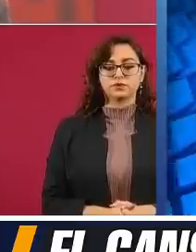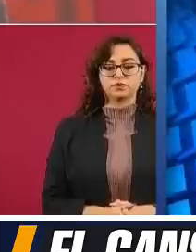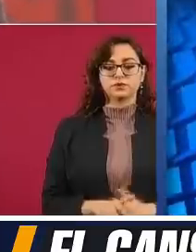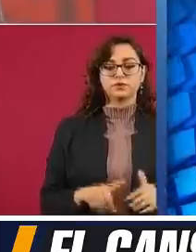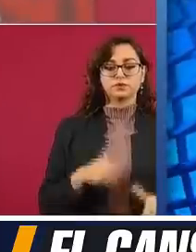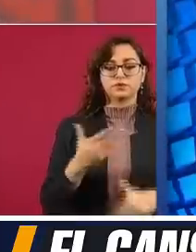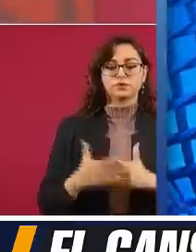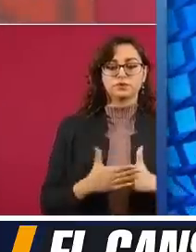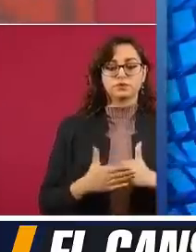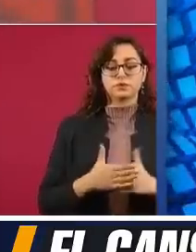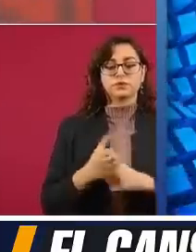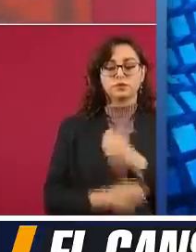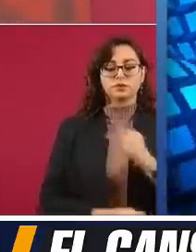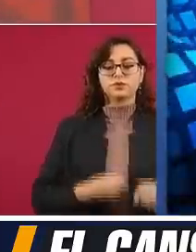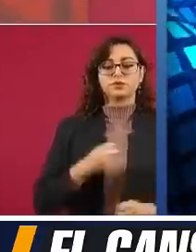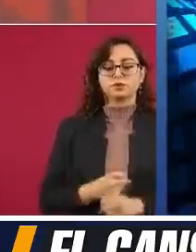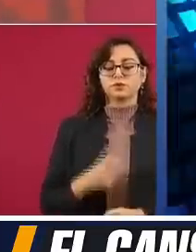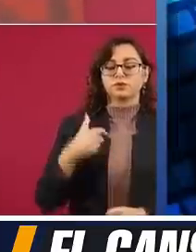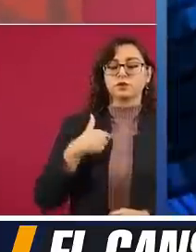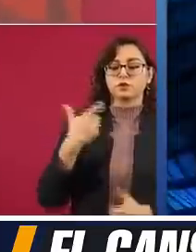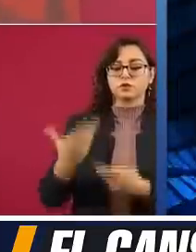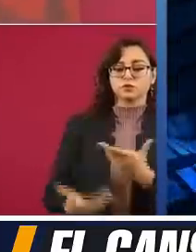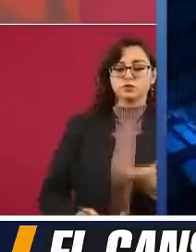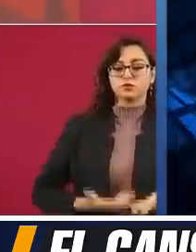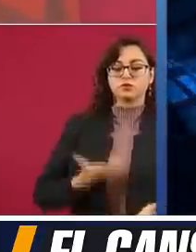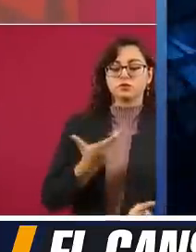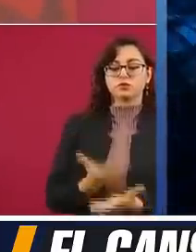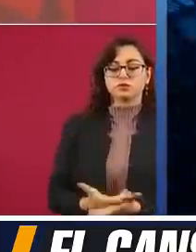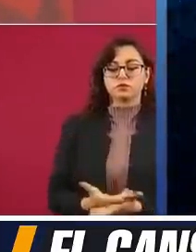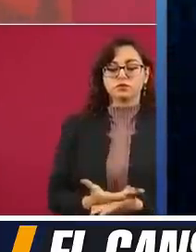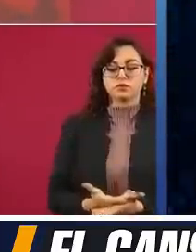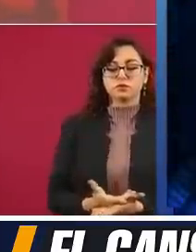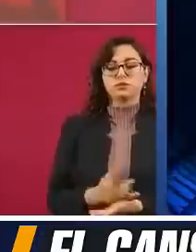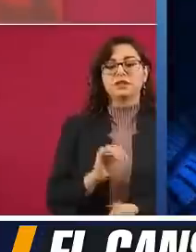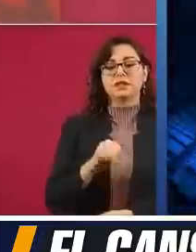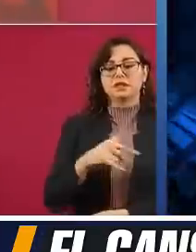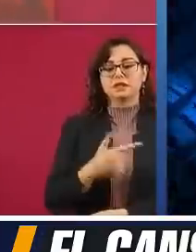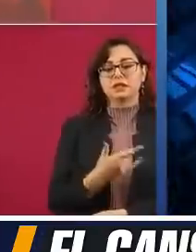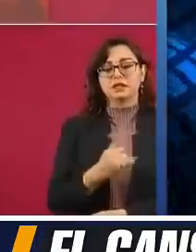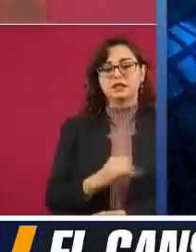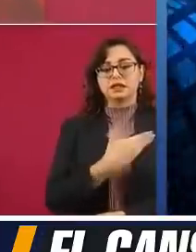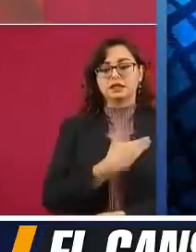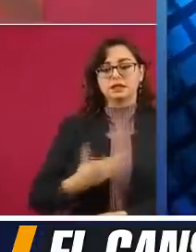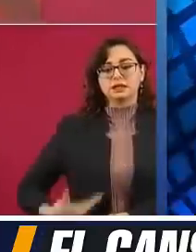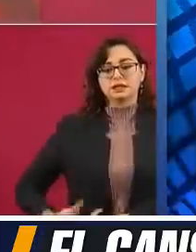tengo que hacer la propuesta para la presidencia del INEGI.